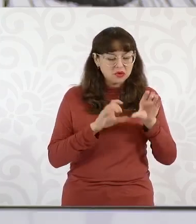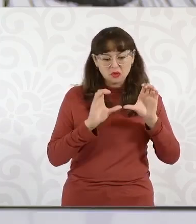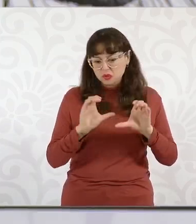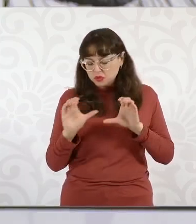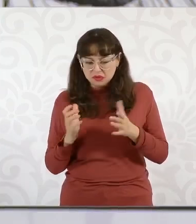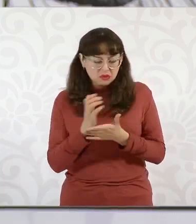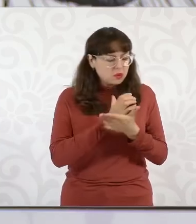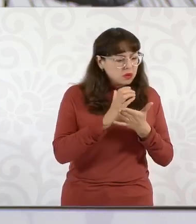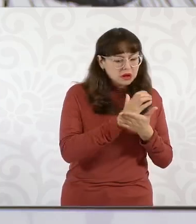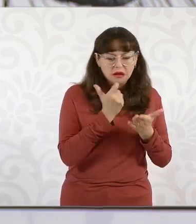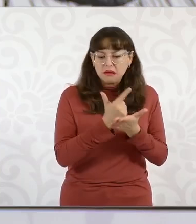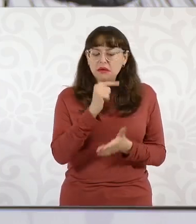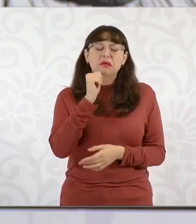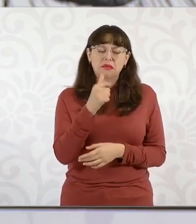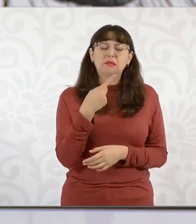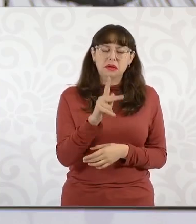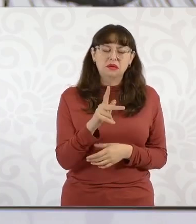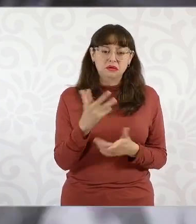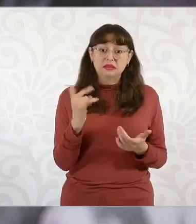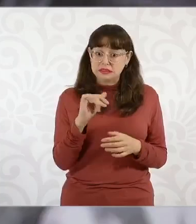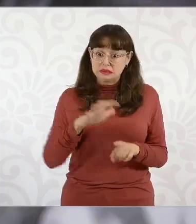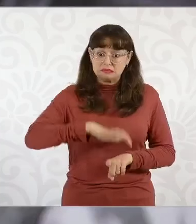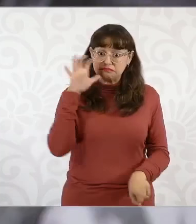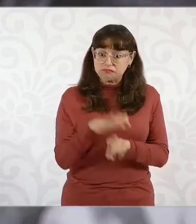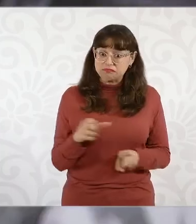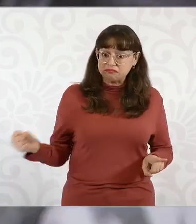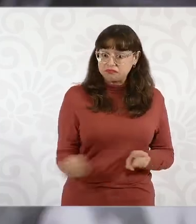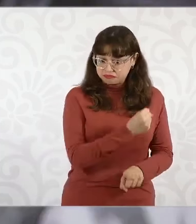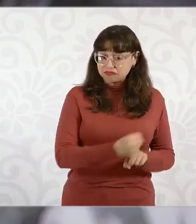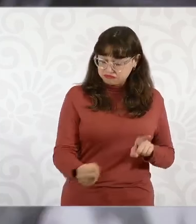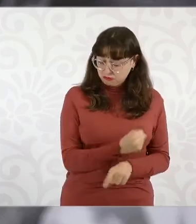grave, pero sí fue una golpiza importante.